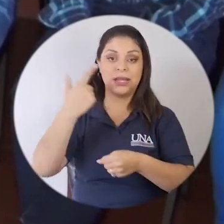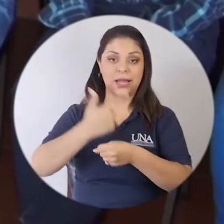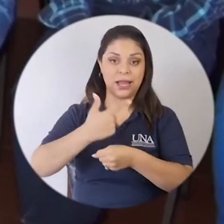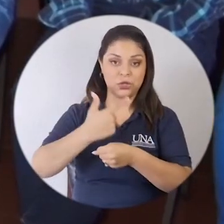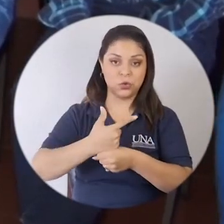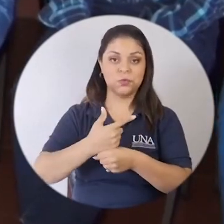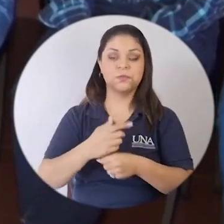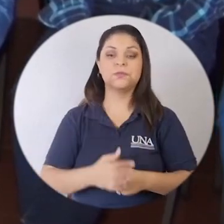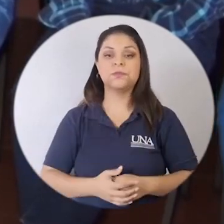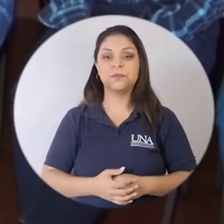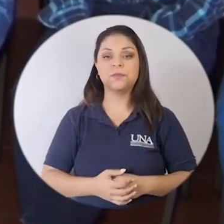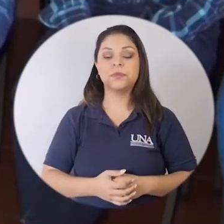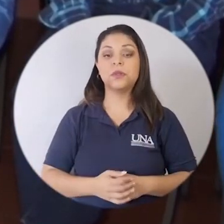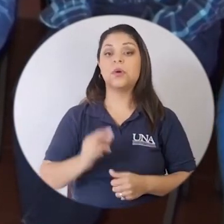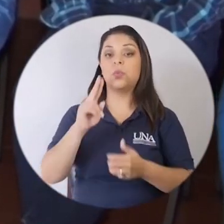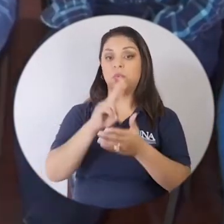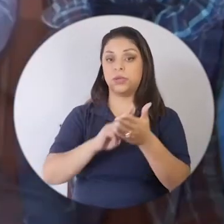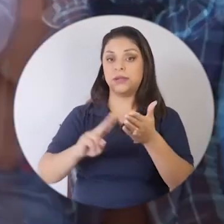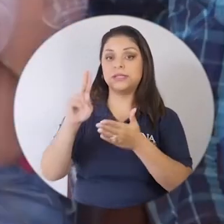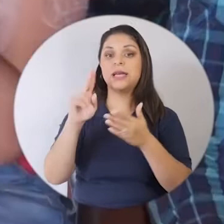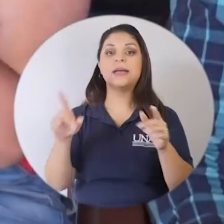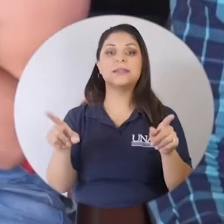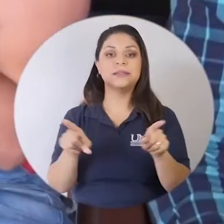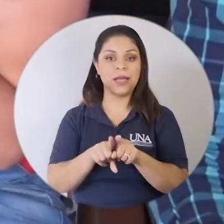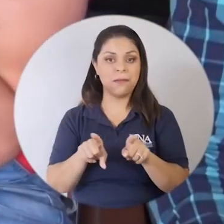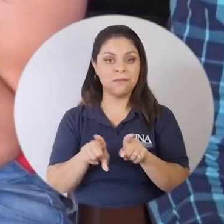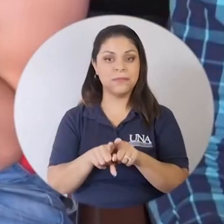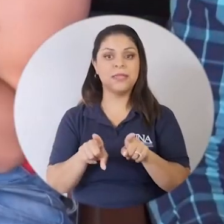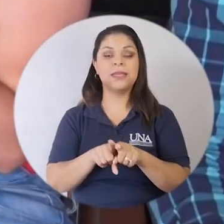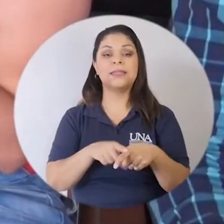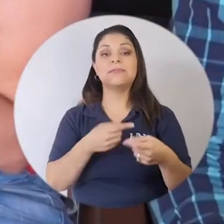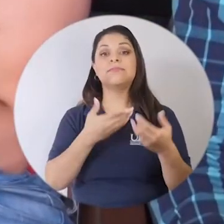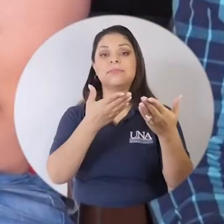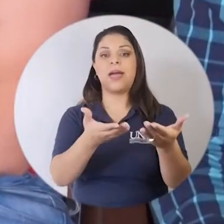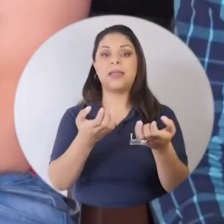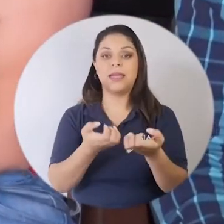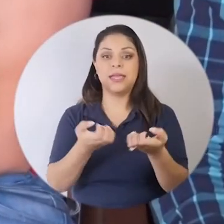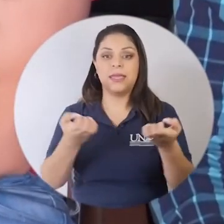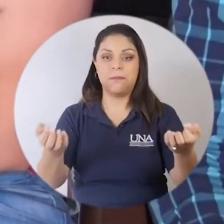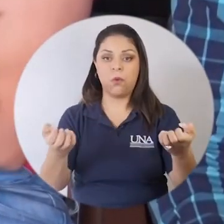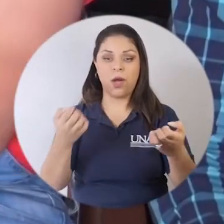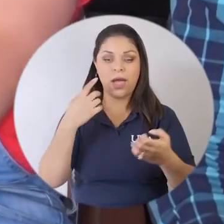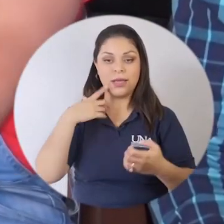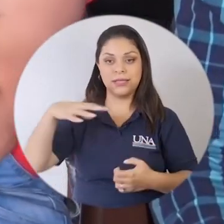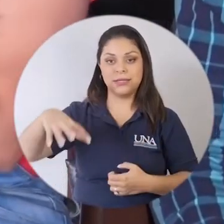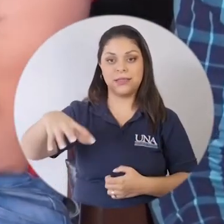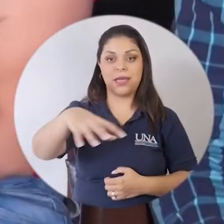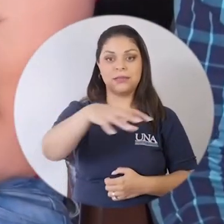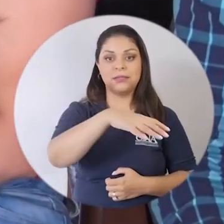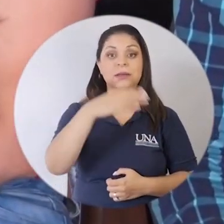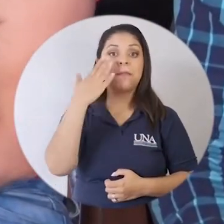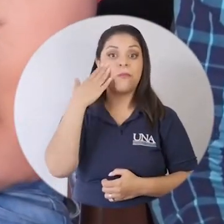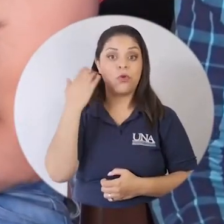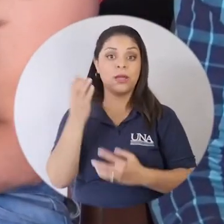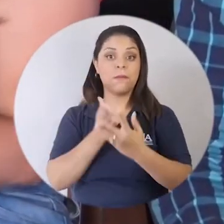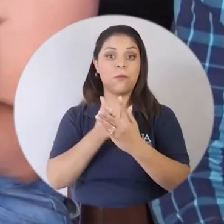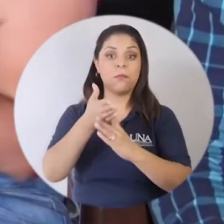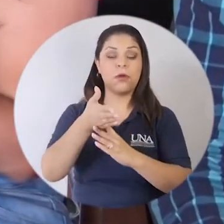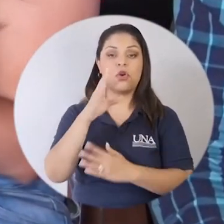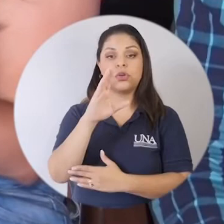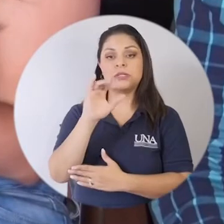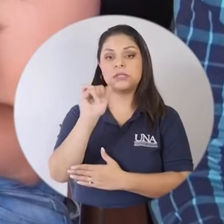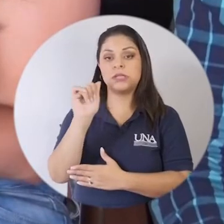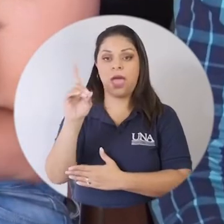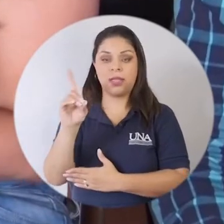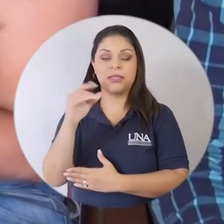ALESCO. A nivel de universidad también de proveer el equipo a las instancias, ¿verdad? Porque es importante que a través de